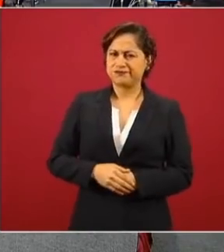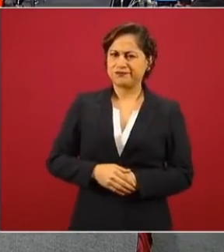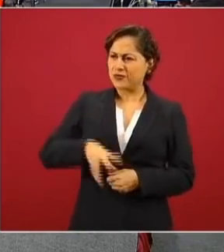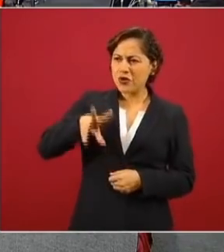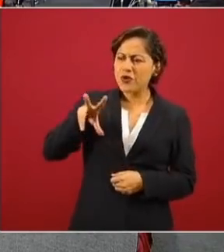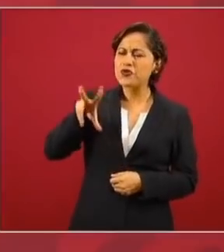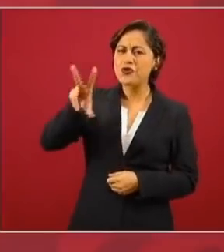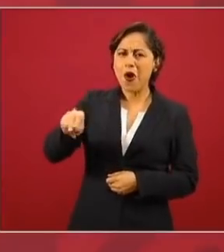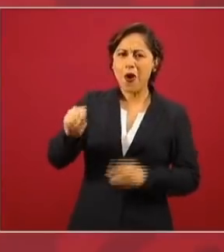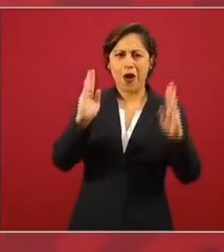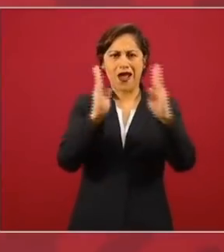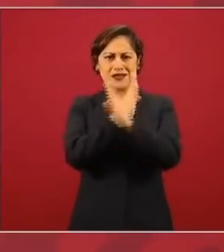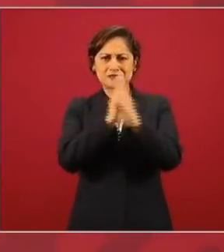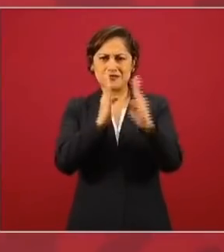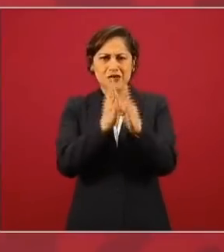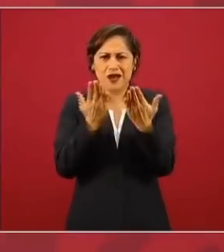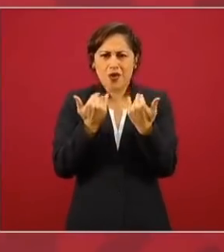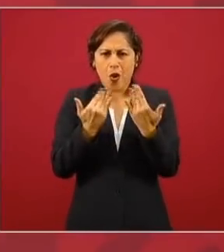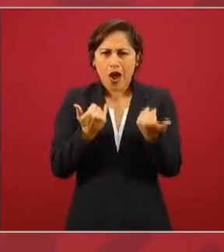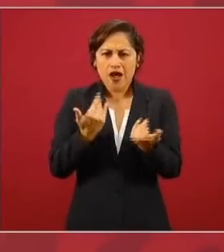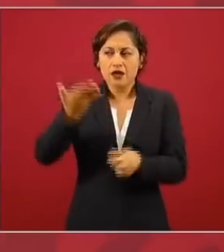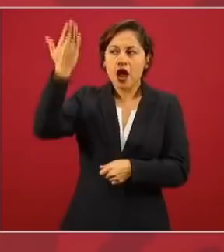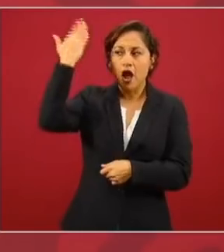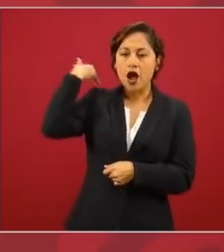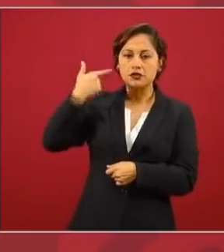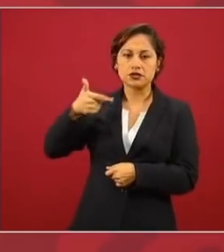no es el tiempo de García Luna.